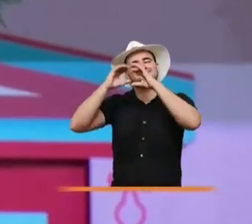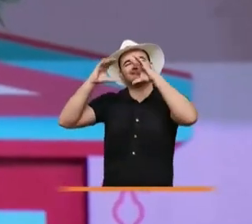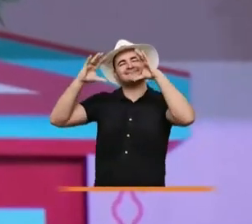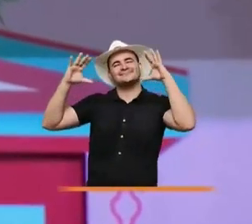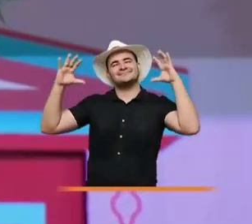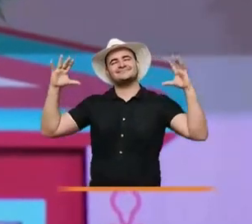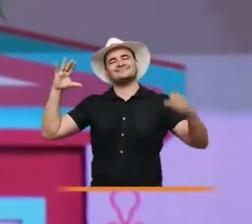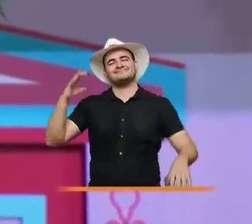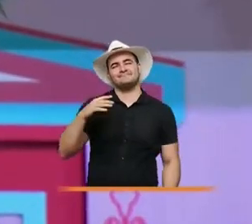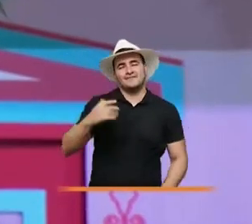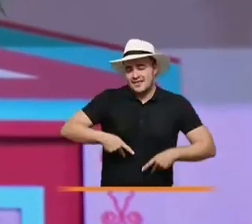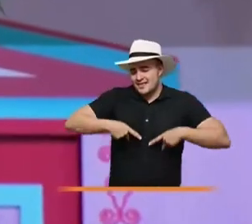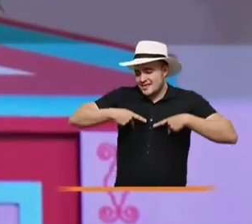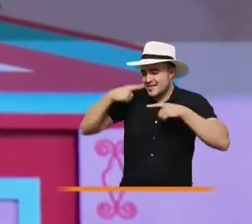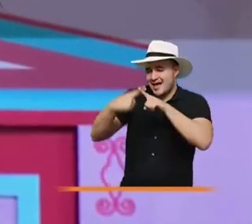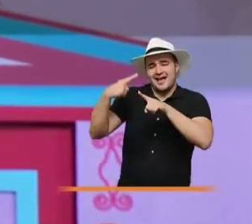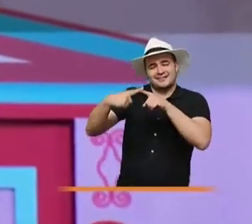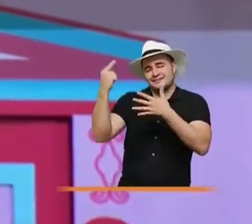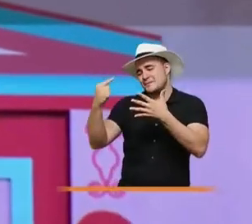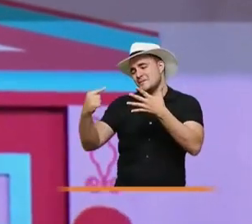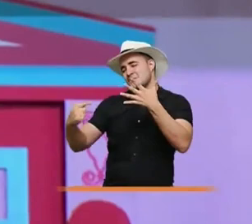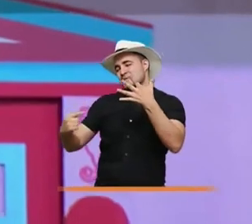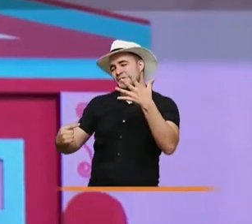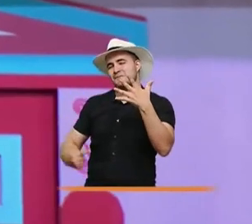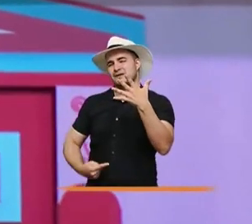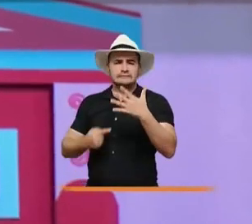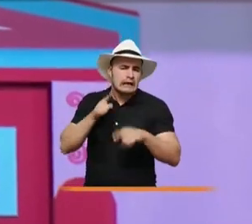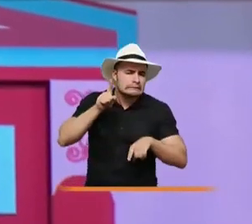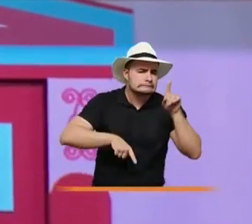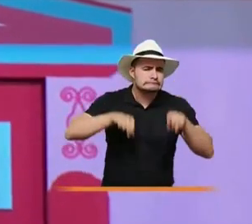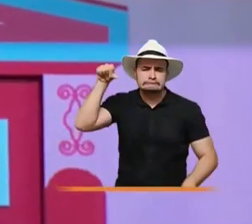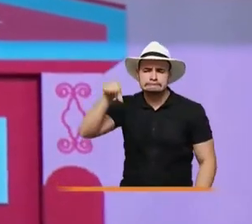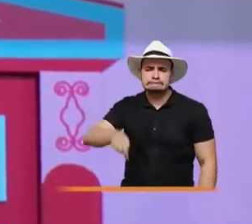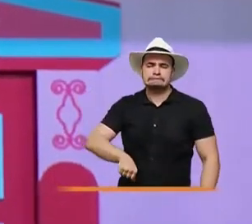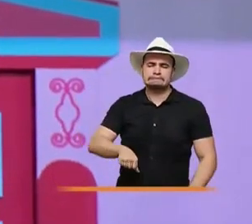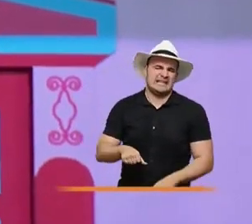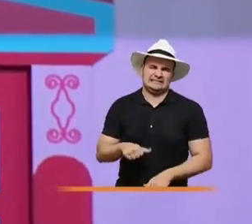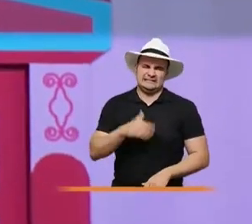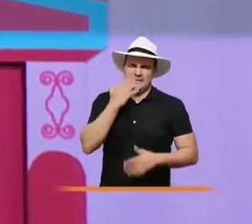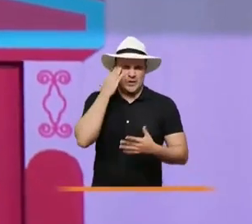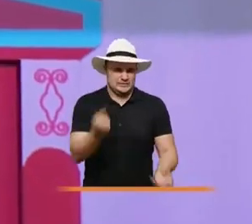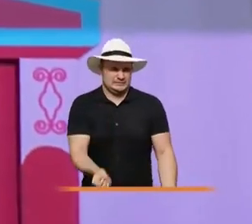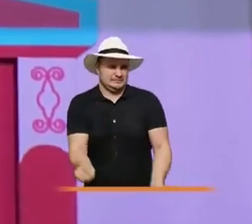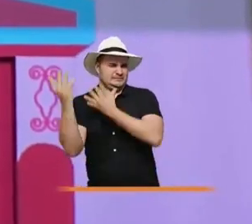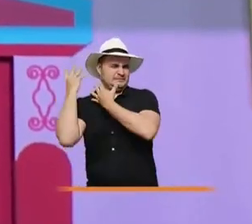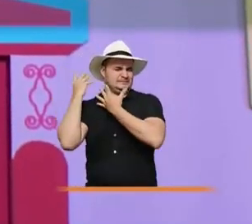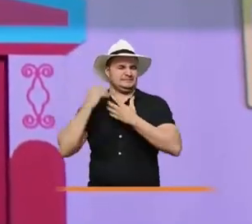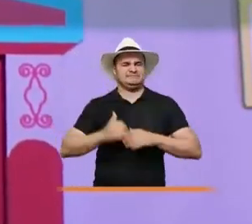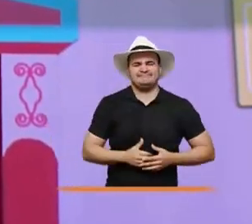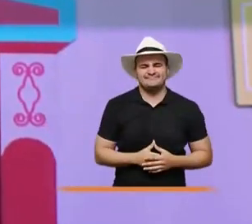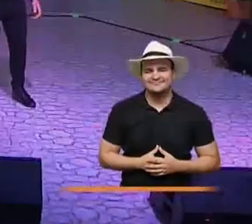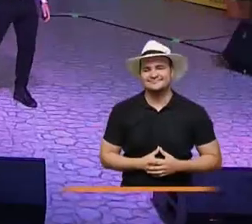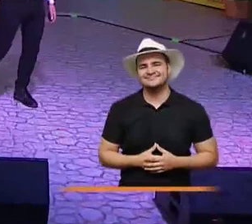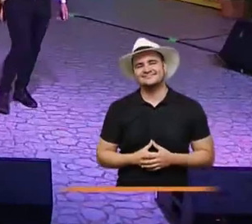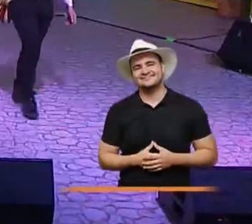que yo viví yo pero aquellas cosas malas yo las devuelve el olvido